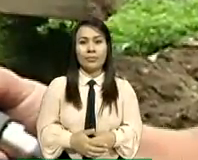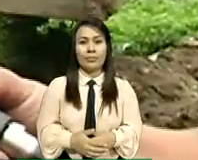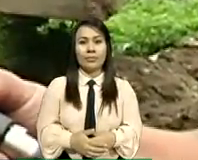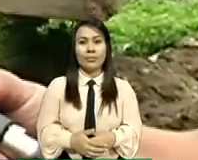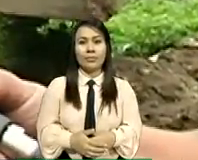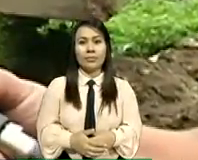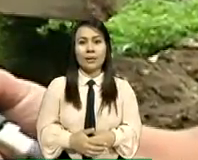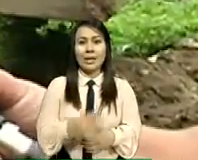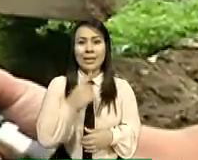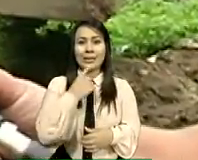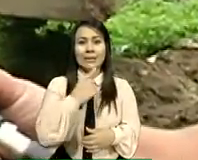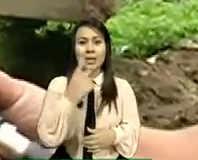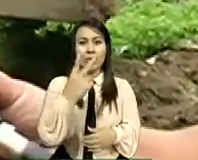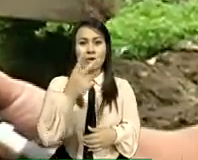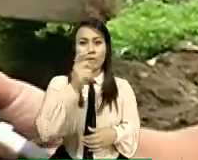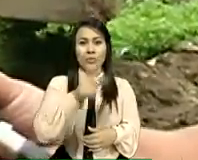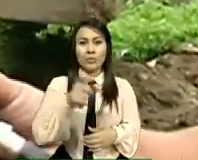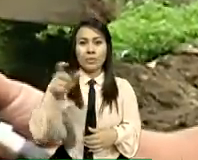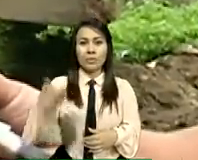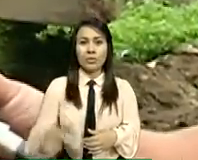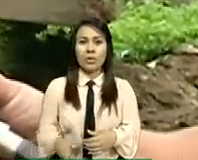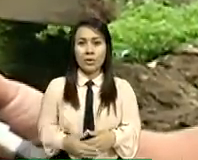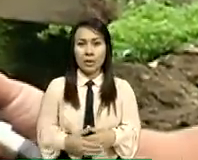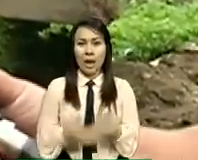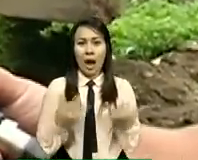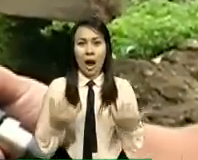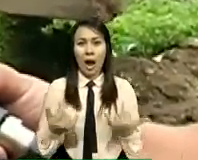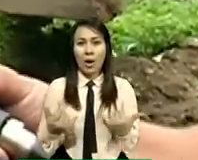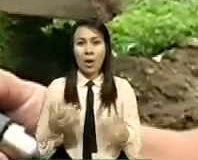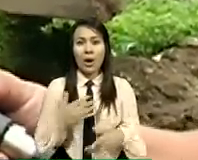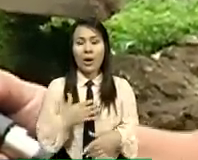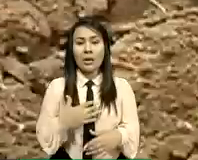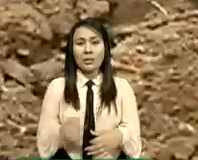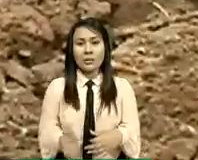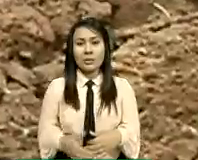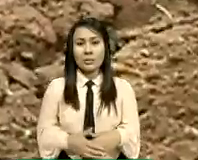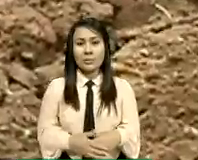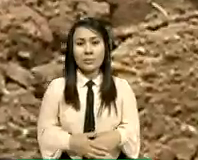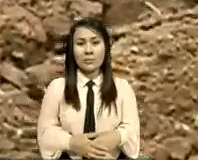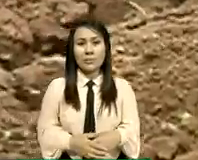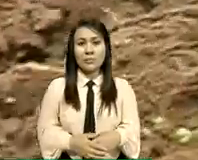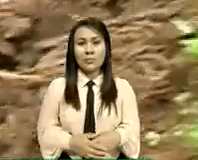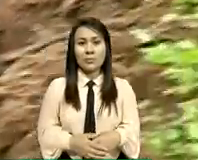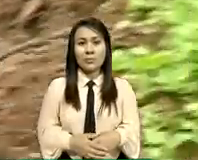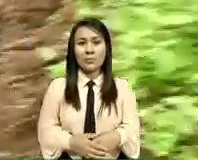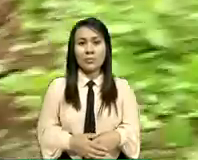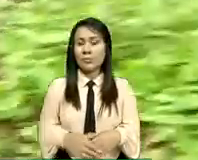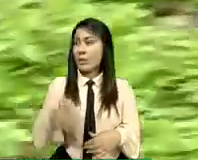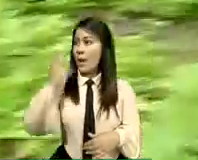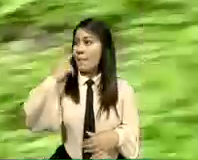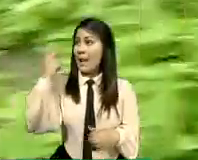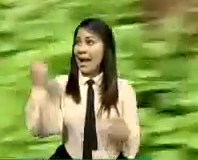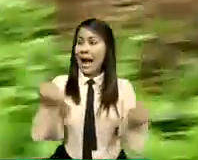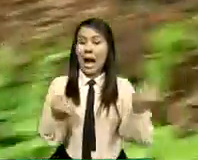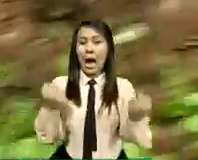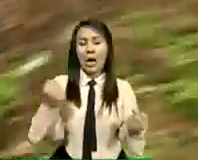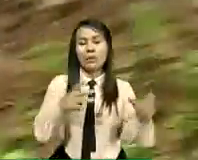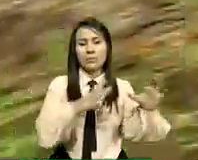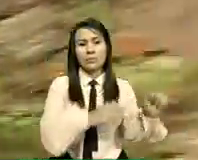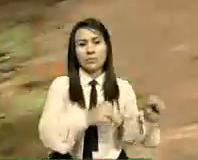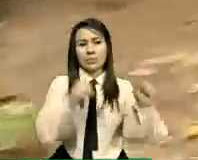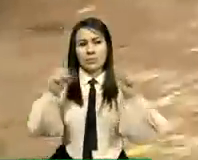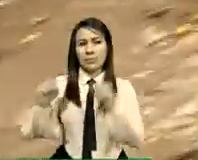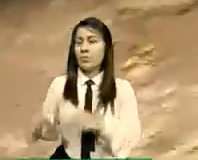solo dos personas, no sé, desconocemos el paradero de las demás personas. Los trabajos para retirar el auto fueron complicados debido a